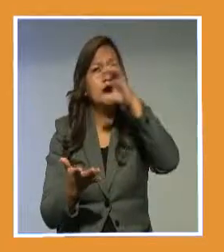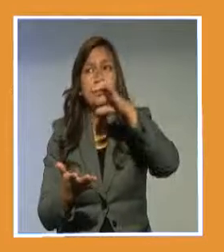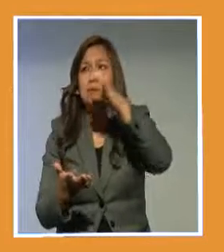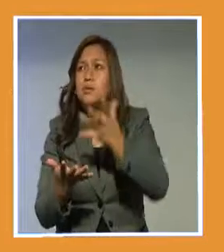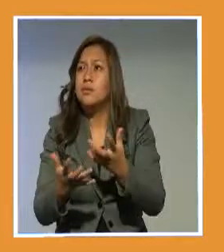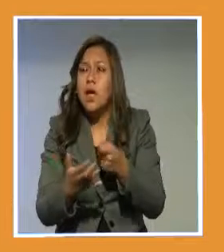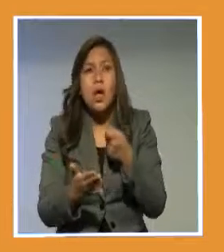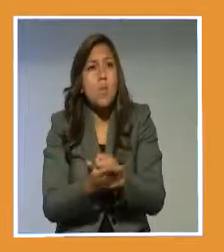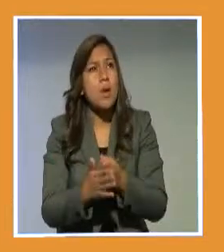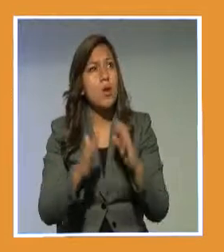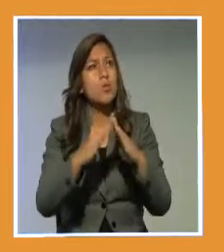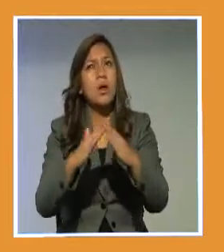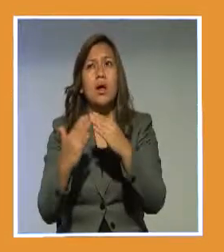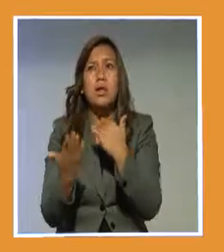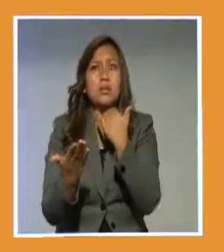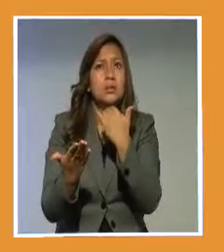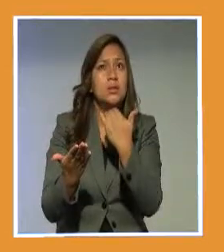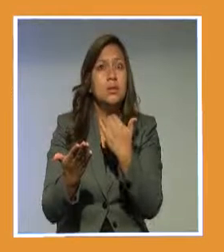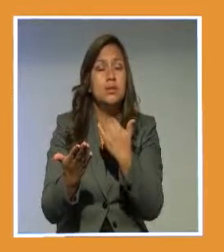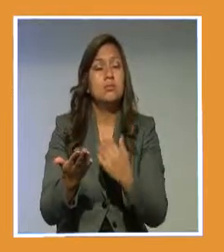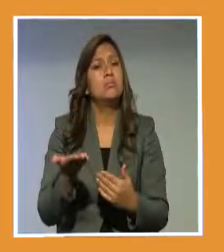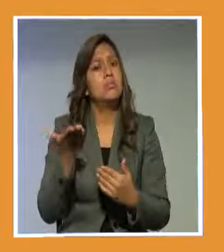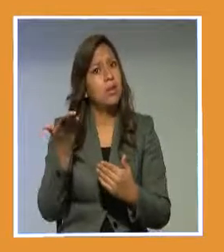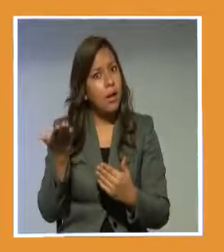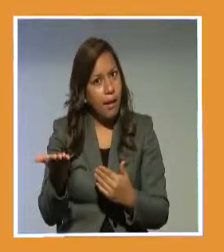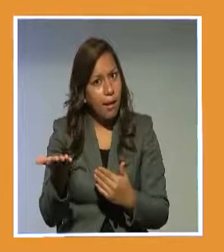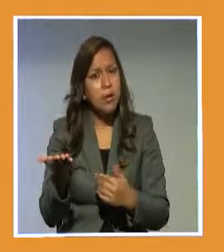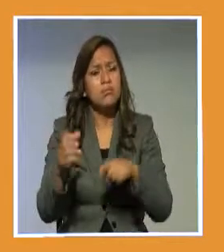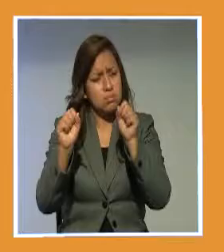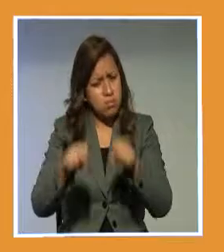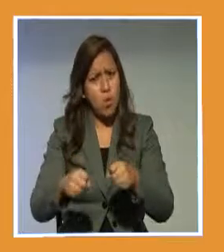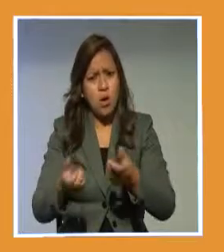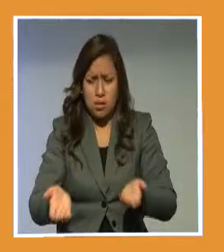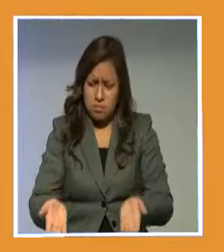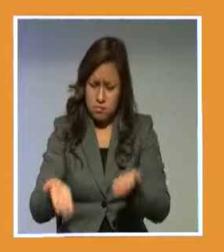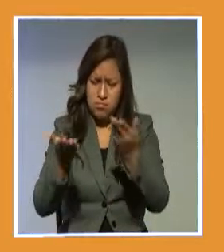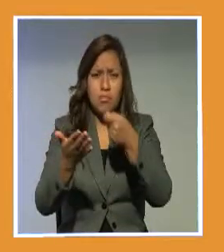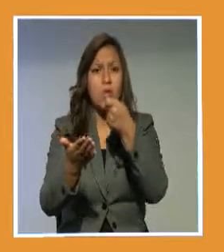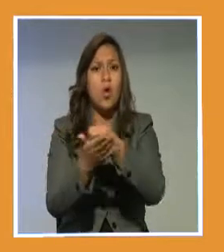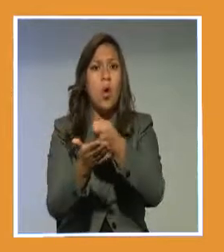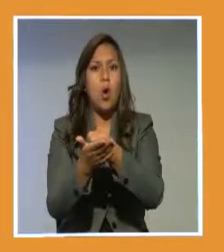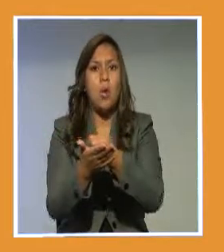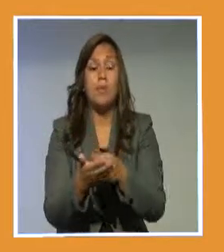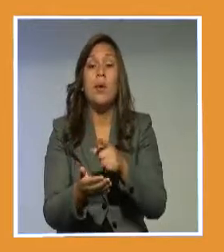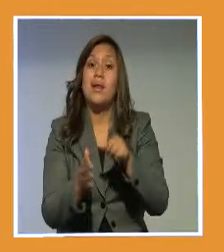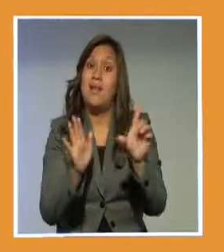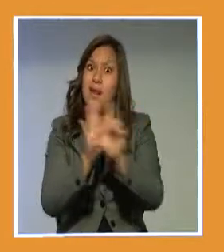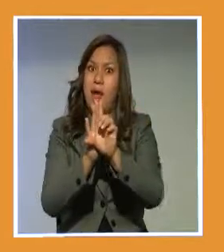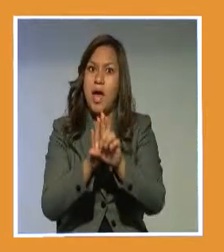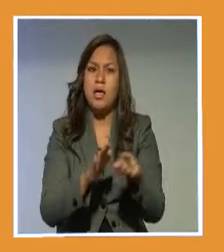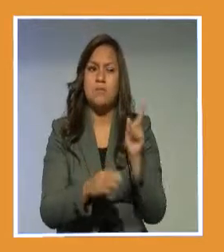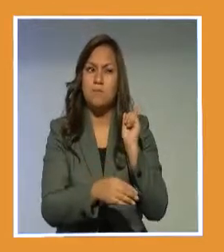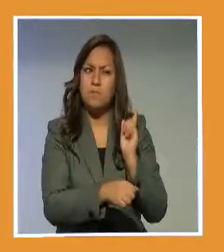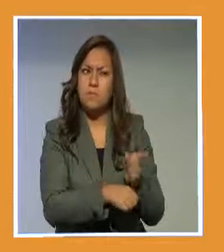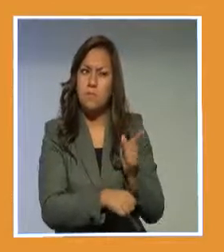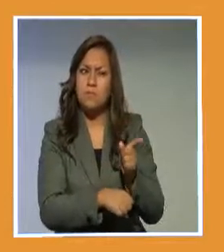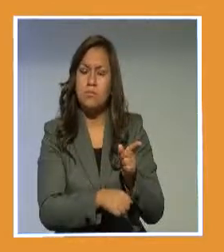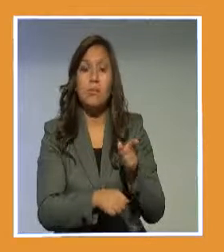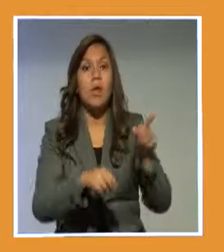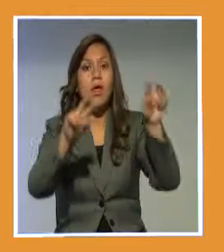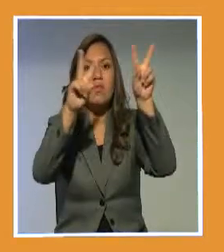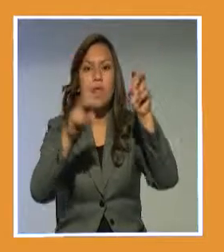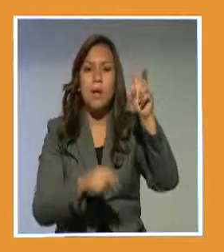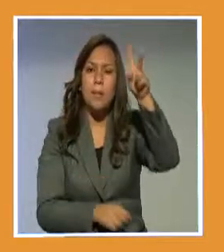va directamente a atacar a la especulación en nuestro país. Es increíble que en pleno siglo XXI todavía